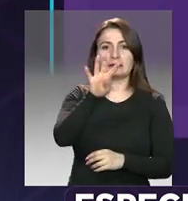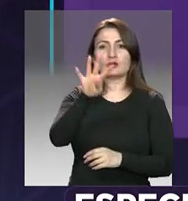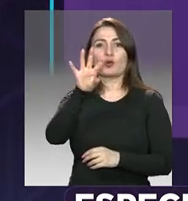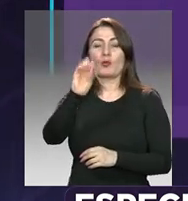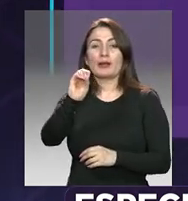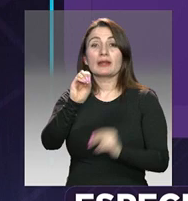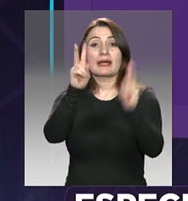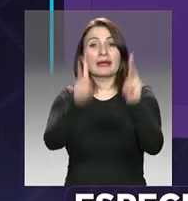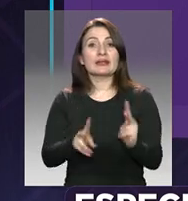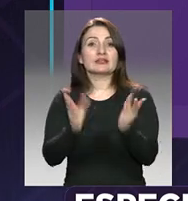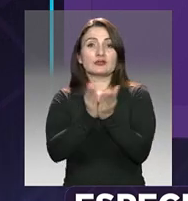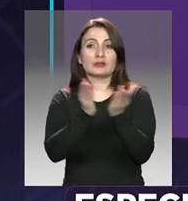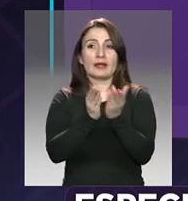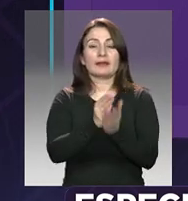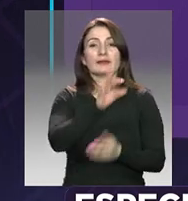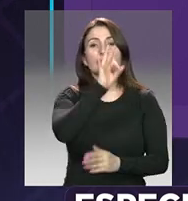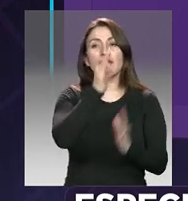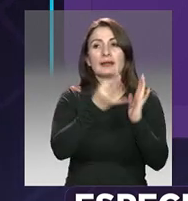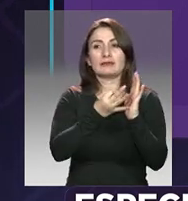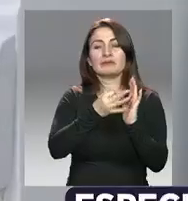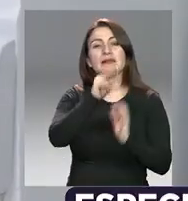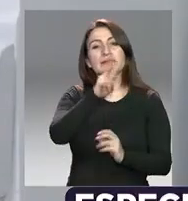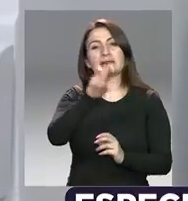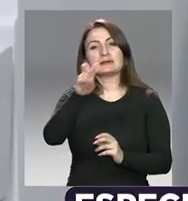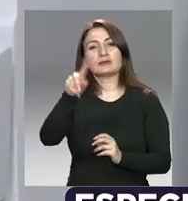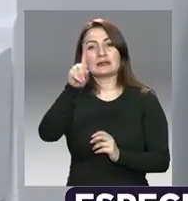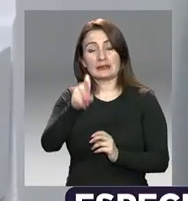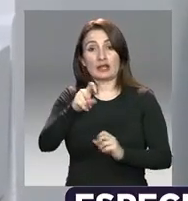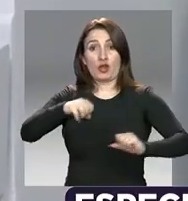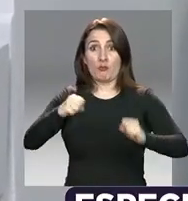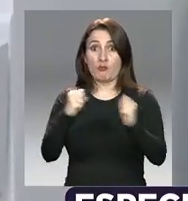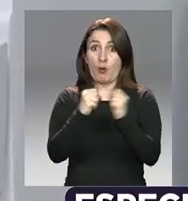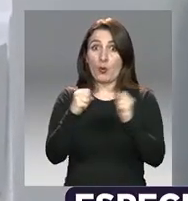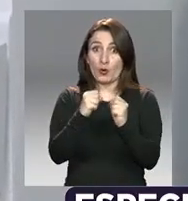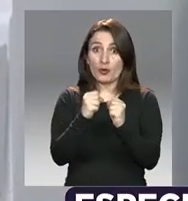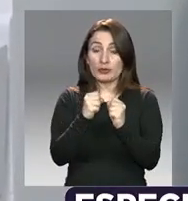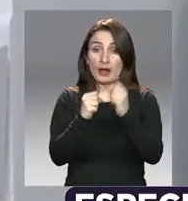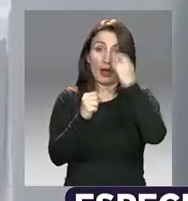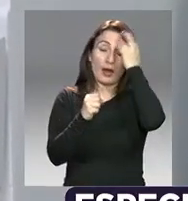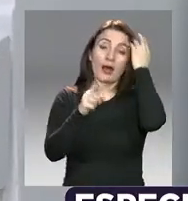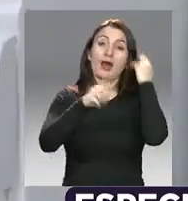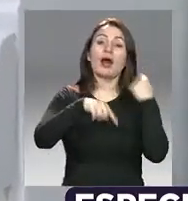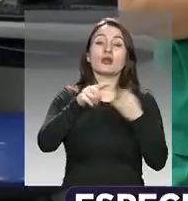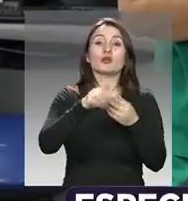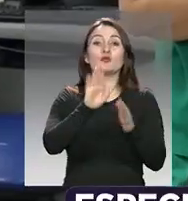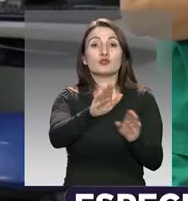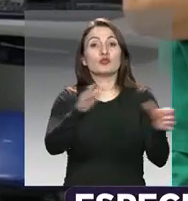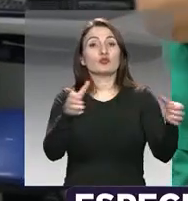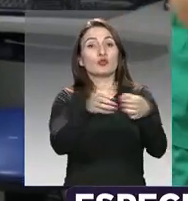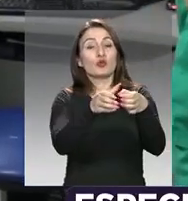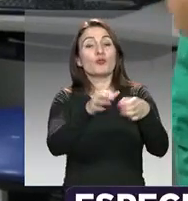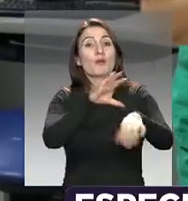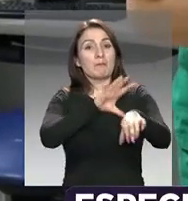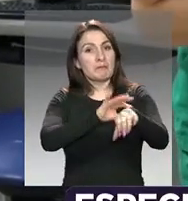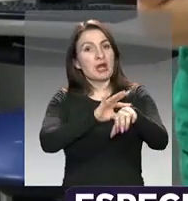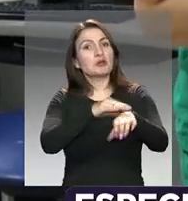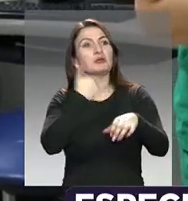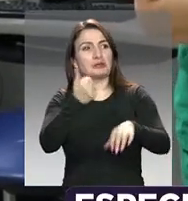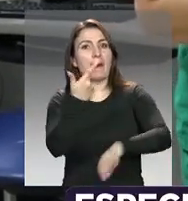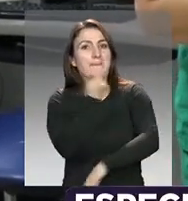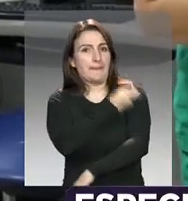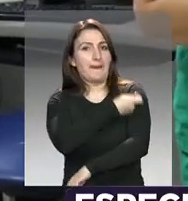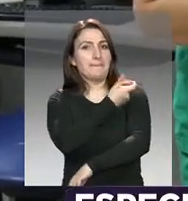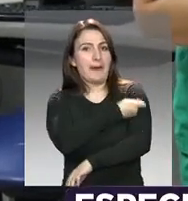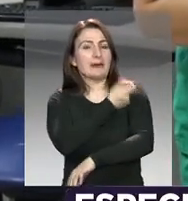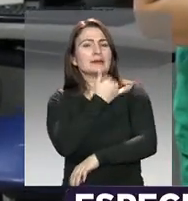estudiantes 3.776. Y aunque en Bogotá la mayor parte de la primera línea de atención al COVID-19 ya está inmunizada,